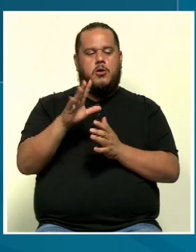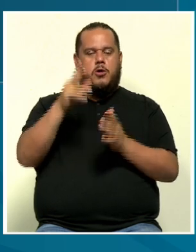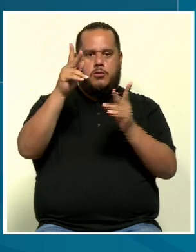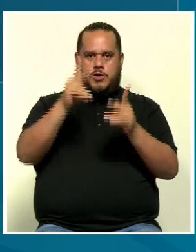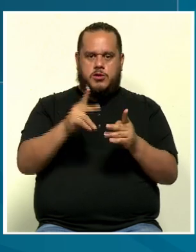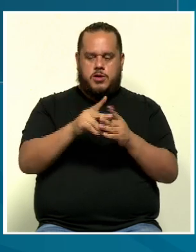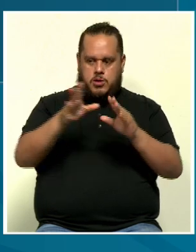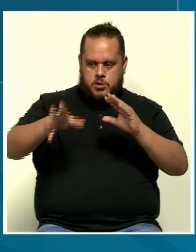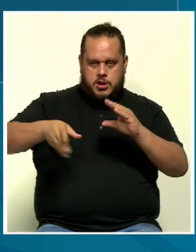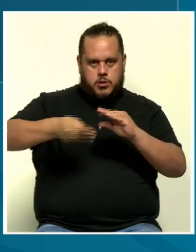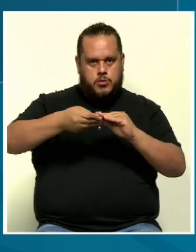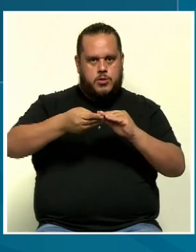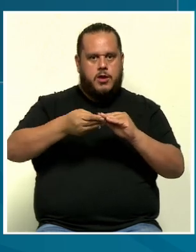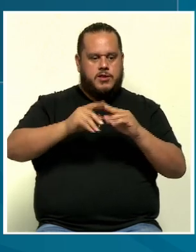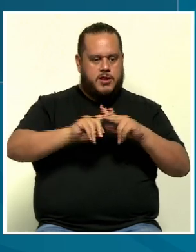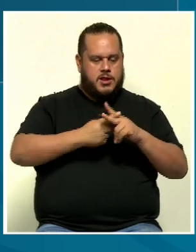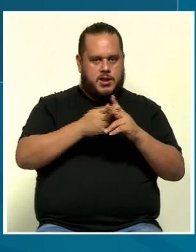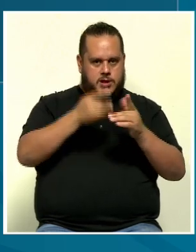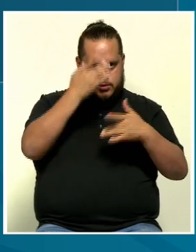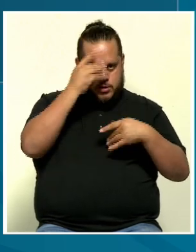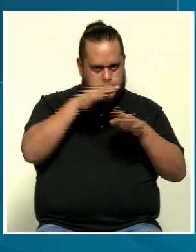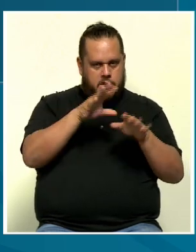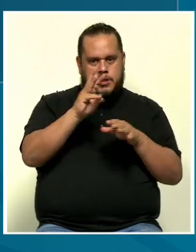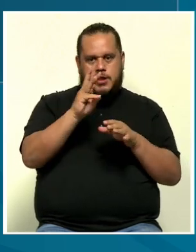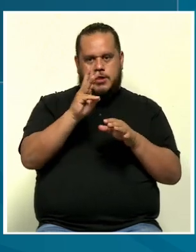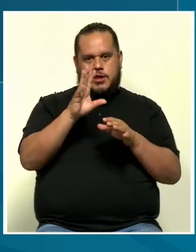Los acumulados desde que inició la pandemia,